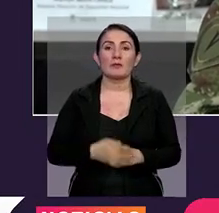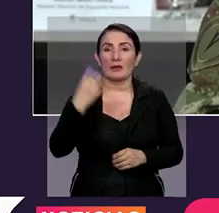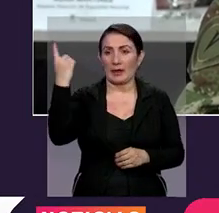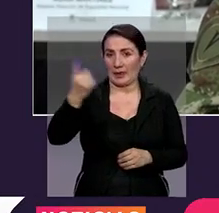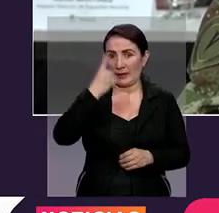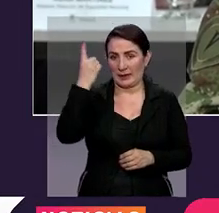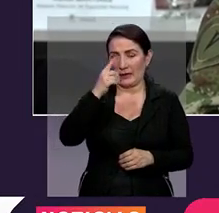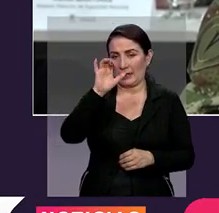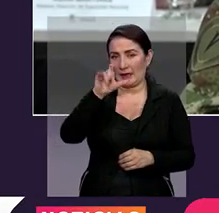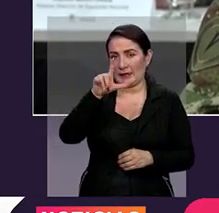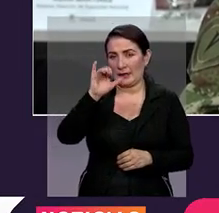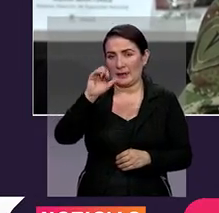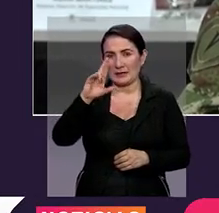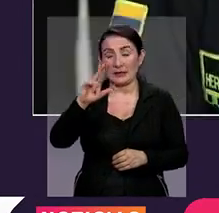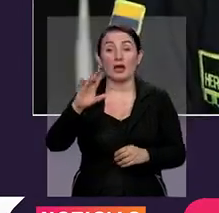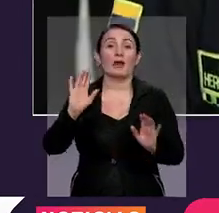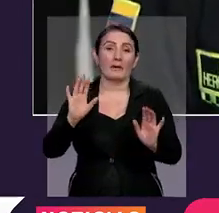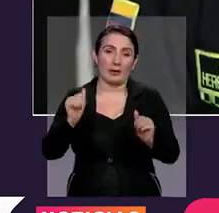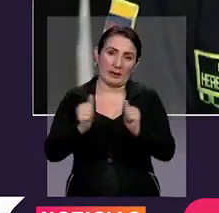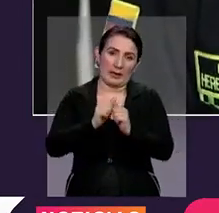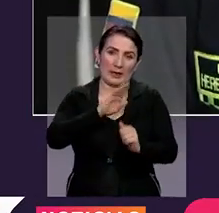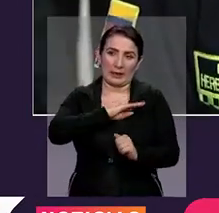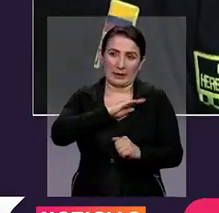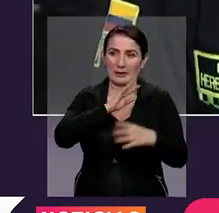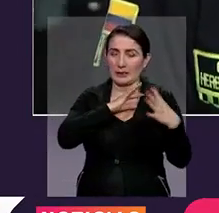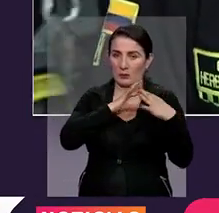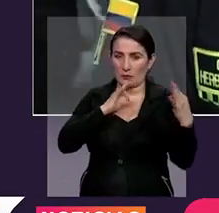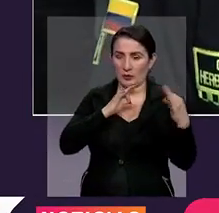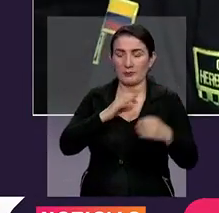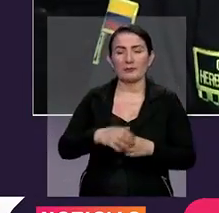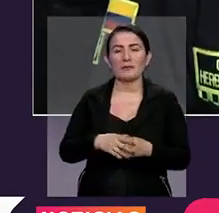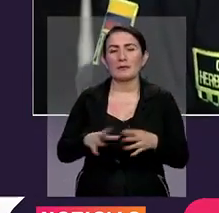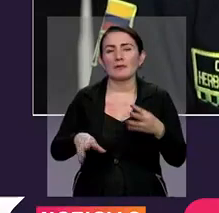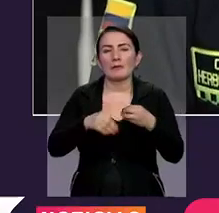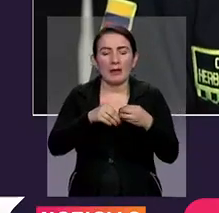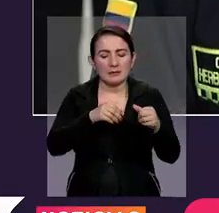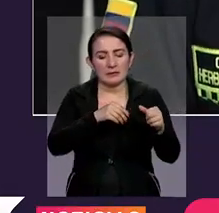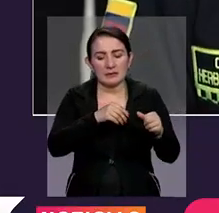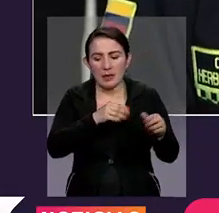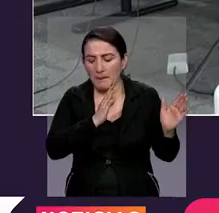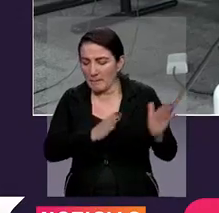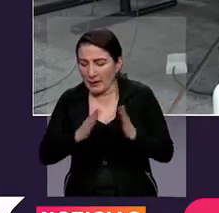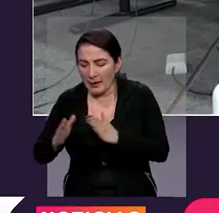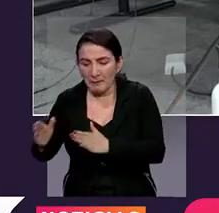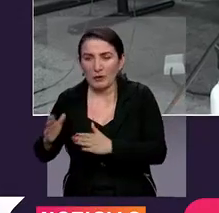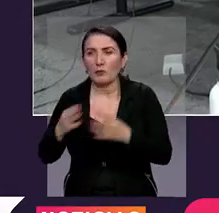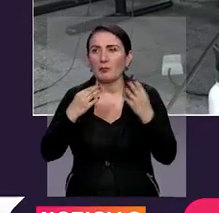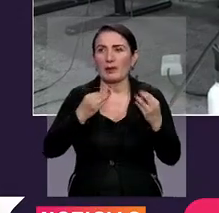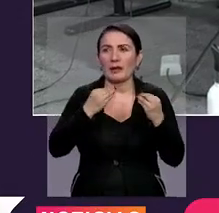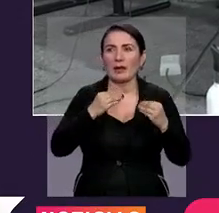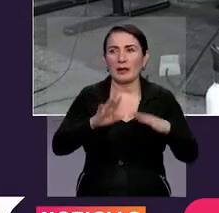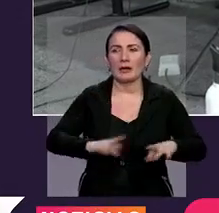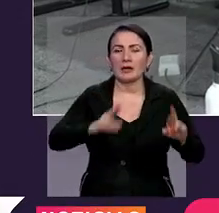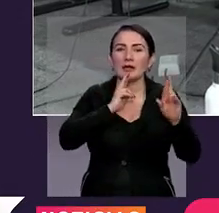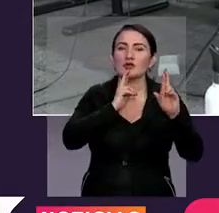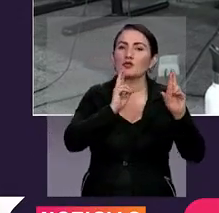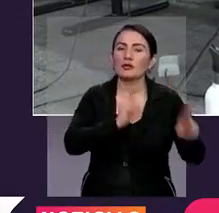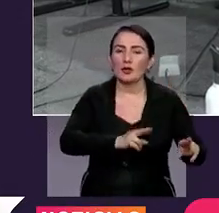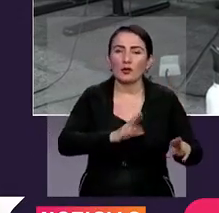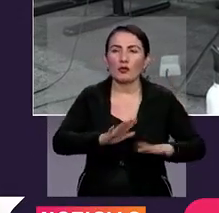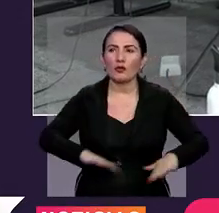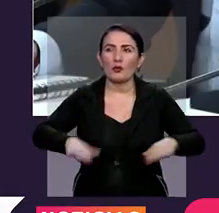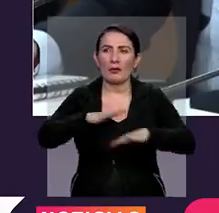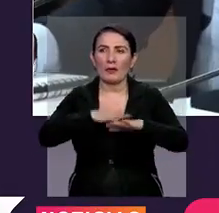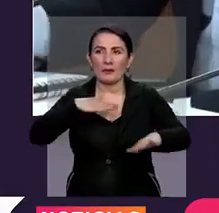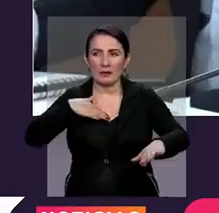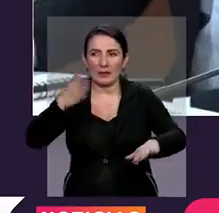general Eliezer Camacho, y por supuesto la alcaldesa mayor de Bogotá. Se están fijando todos estos parámetros teniendo en cuenta pues los resultados y los antecedentes que se